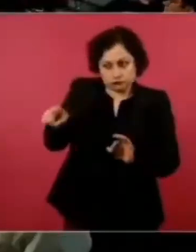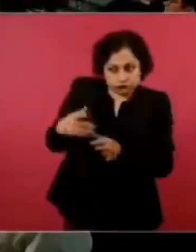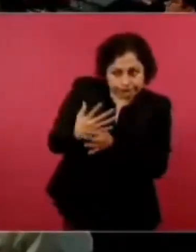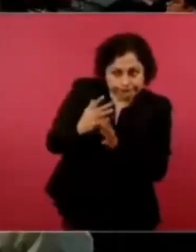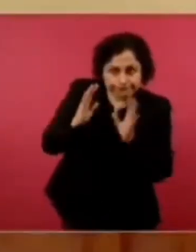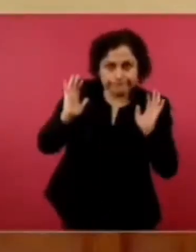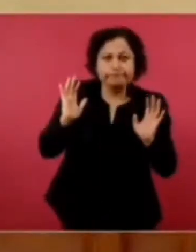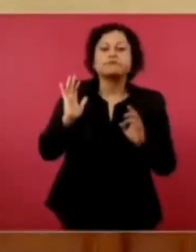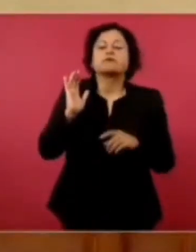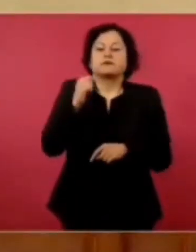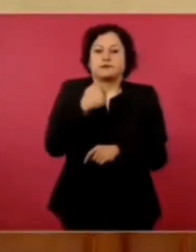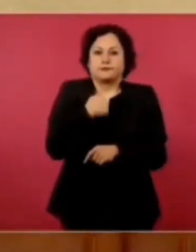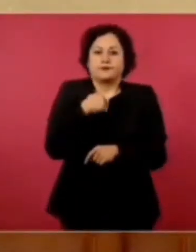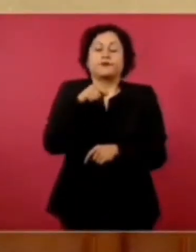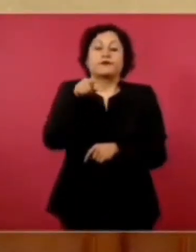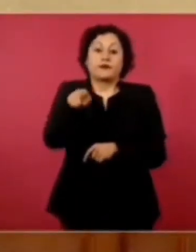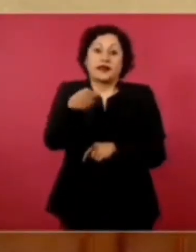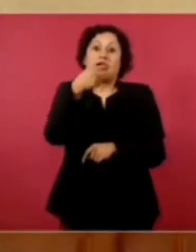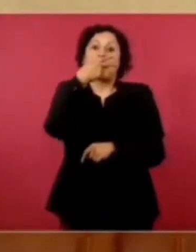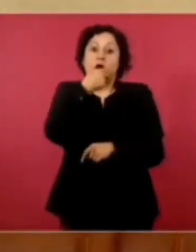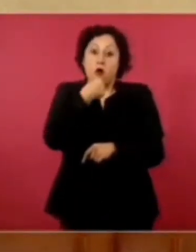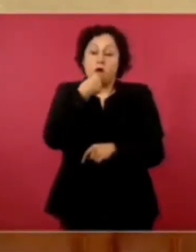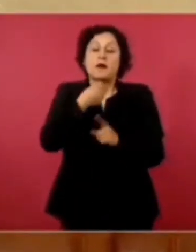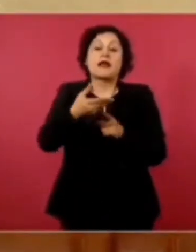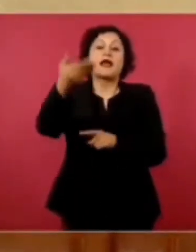que ya se van a terminar las mañaneras